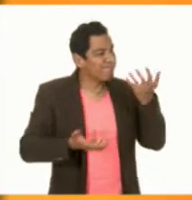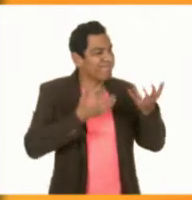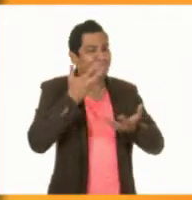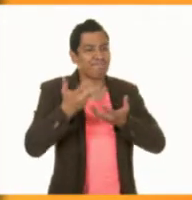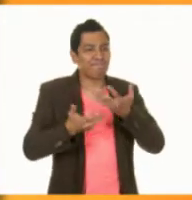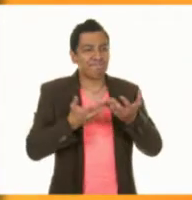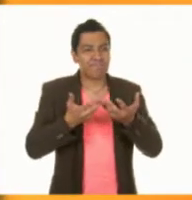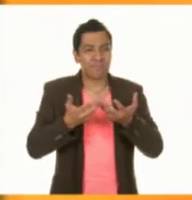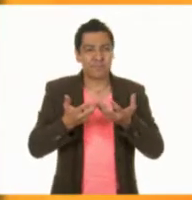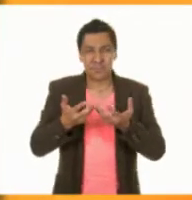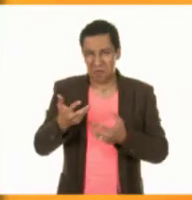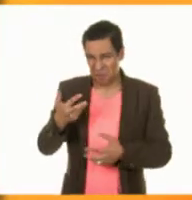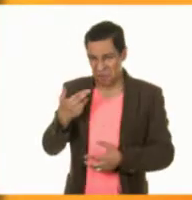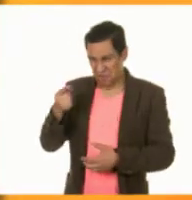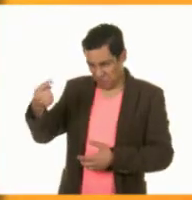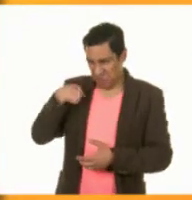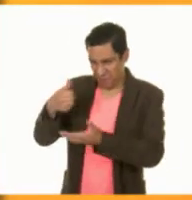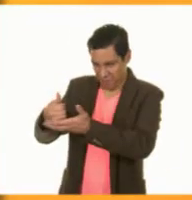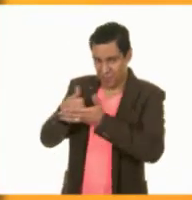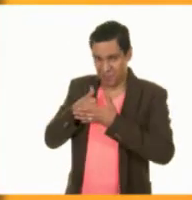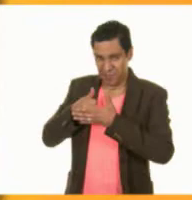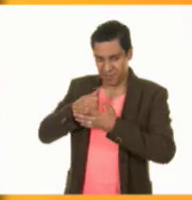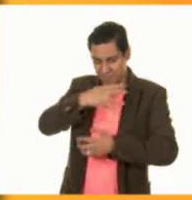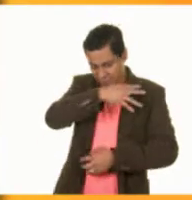¿Y si me haces unas rayas?